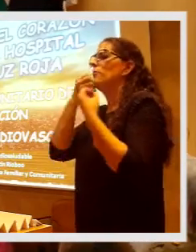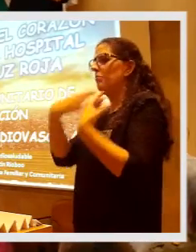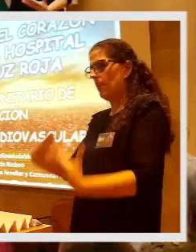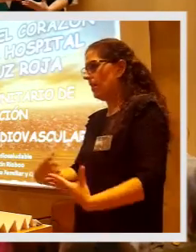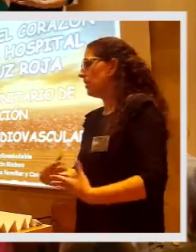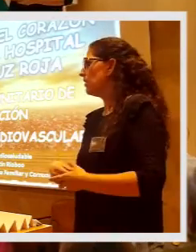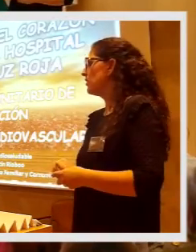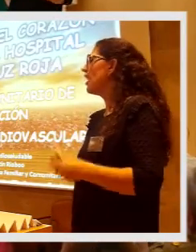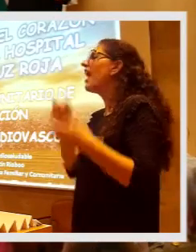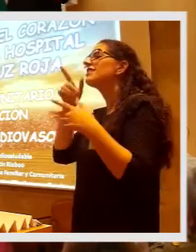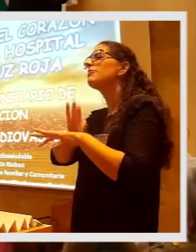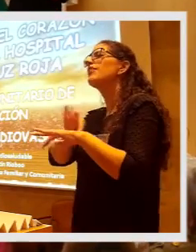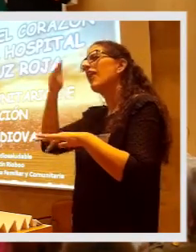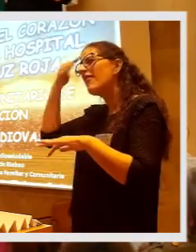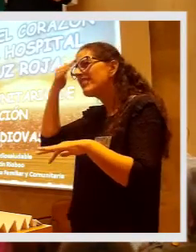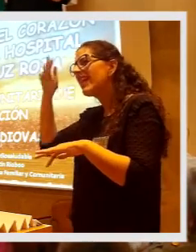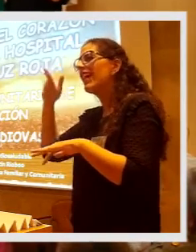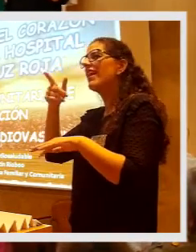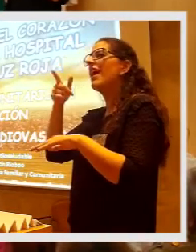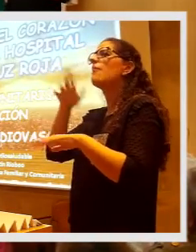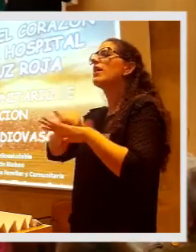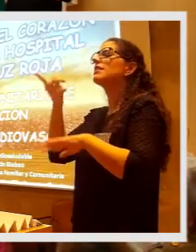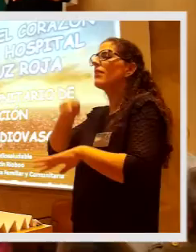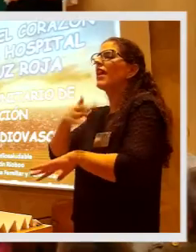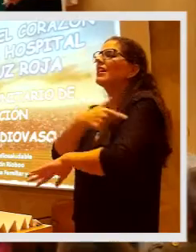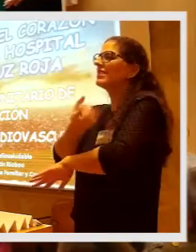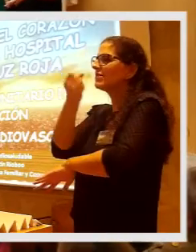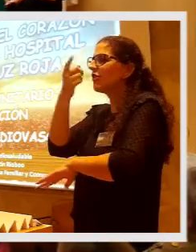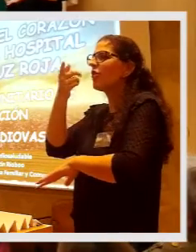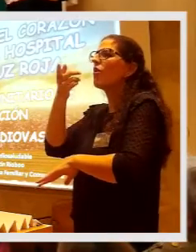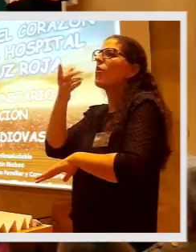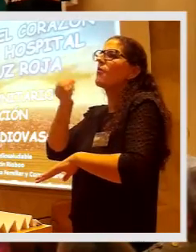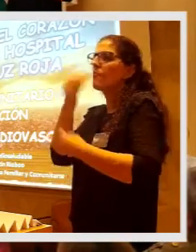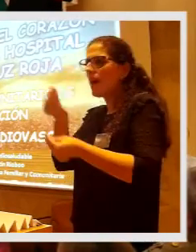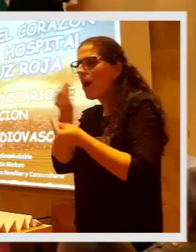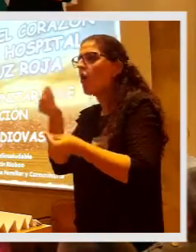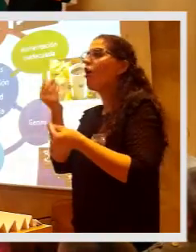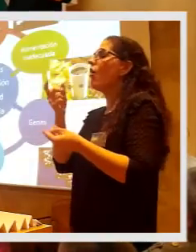primaria y con el tema fundamentalmente también de la hipertensión arterial, al cual me dedico hace muchísimo tiempo.